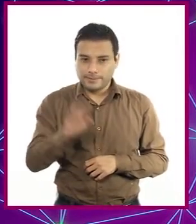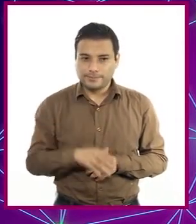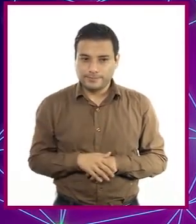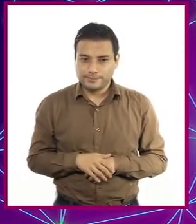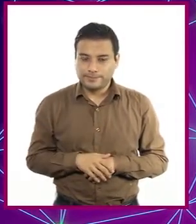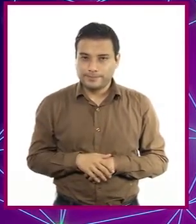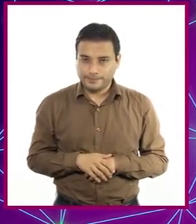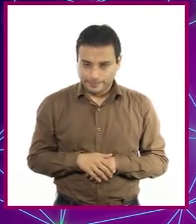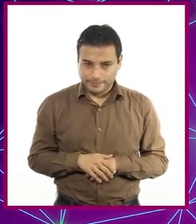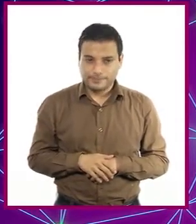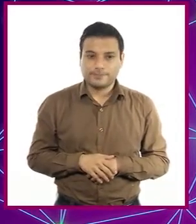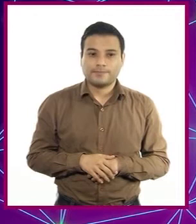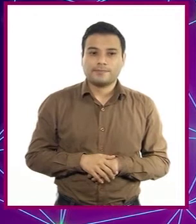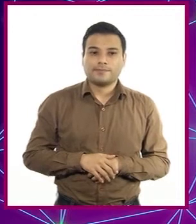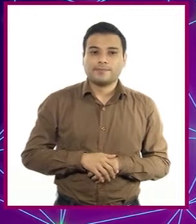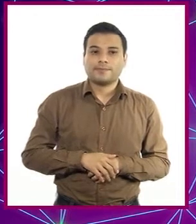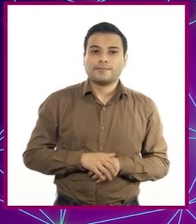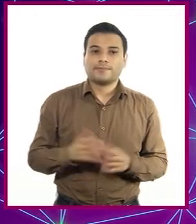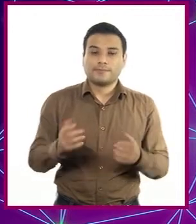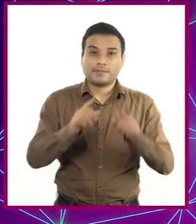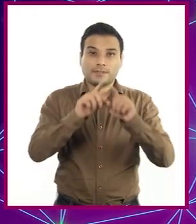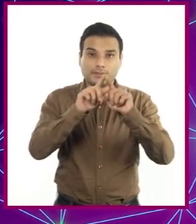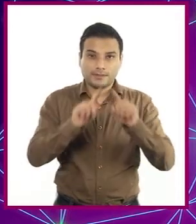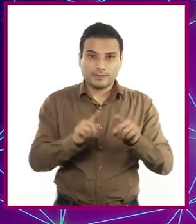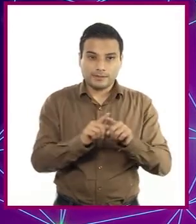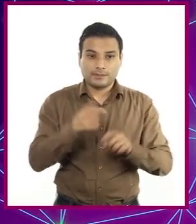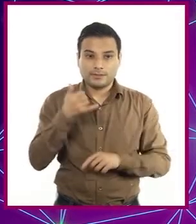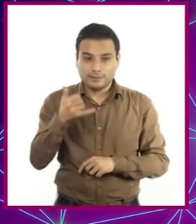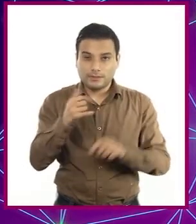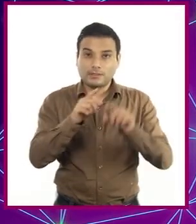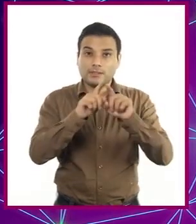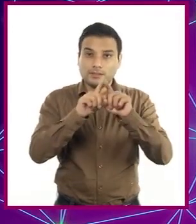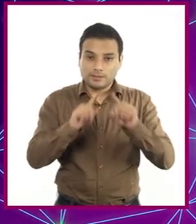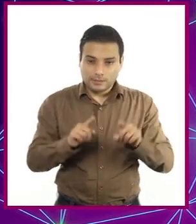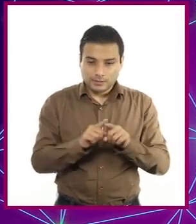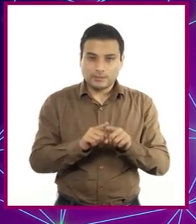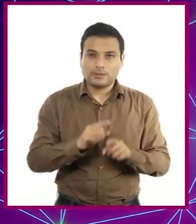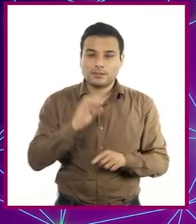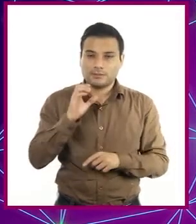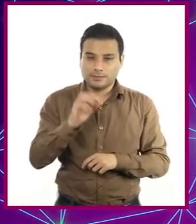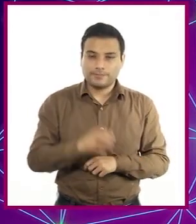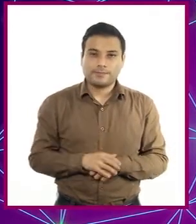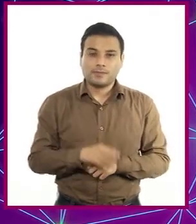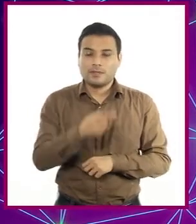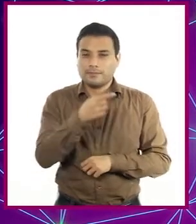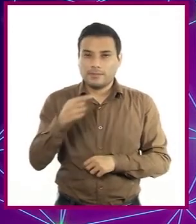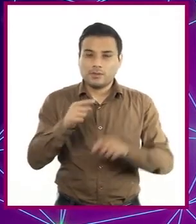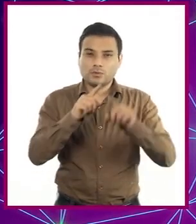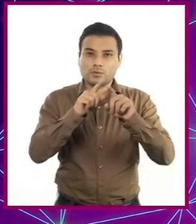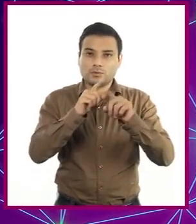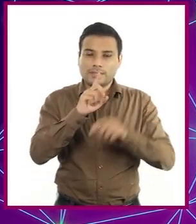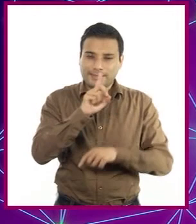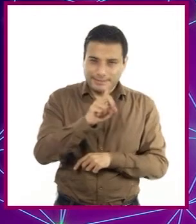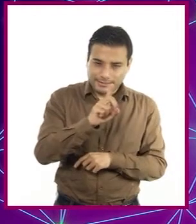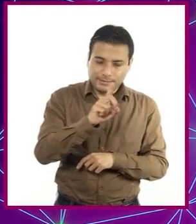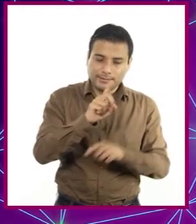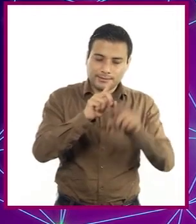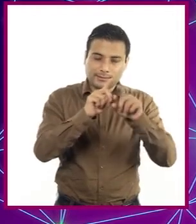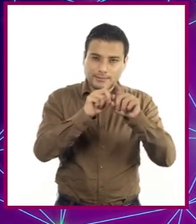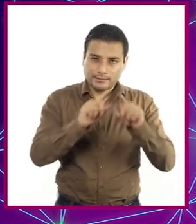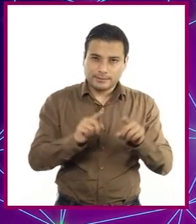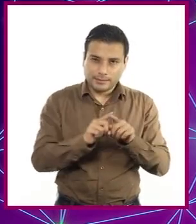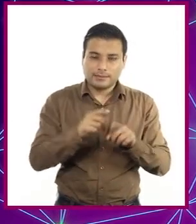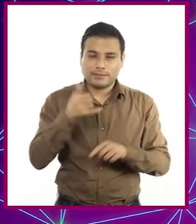resulta delta y igual a y de C menos y de B, es decir,